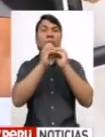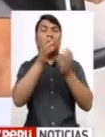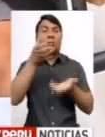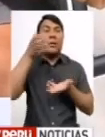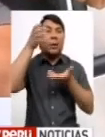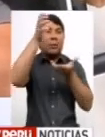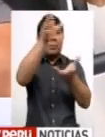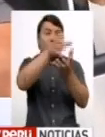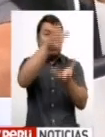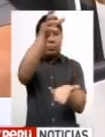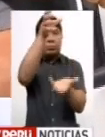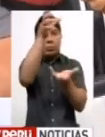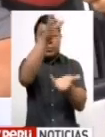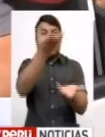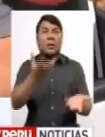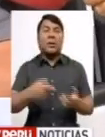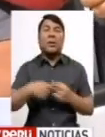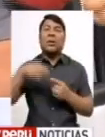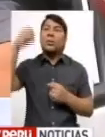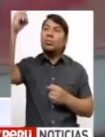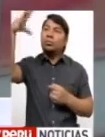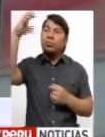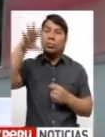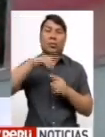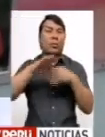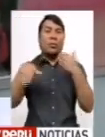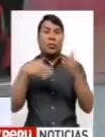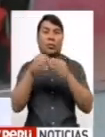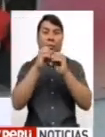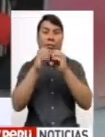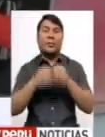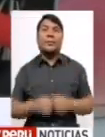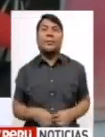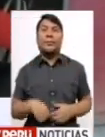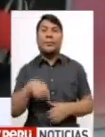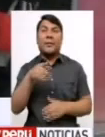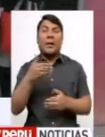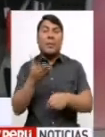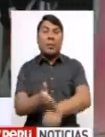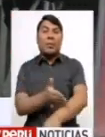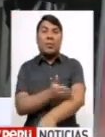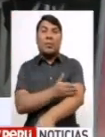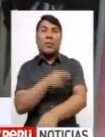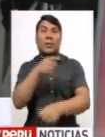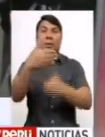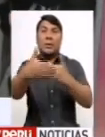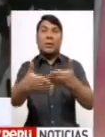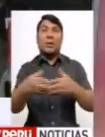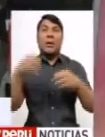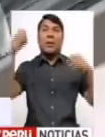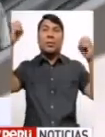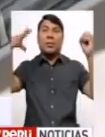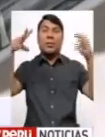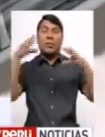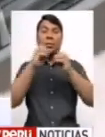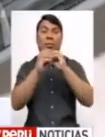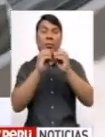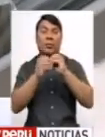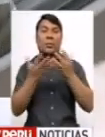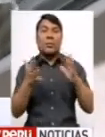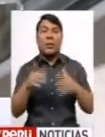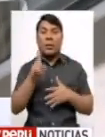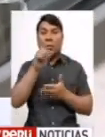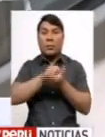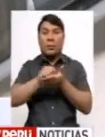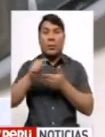¿Cómo se llama? Extintores, todo eso. Poco a poco las tiendas prendían sus luces y todo apuntaba a que a más de un mes de